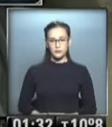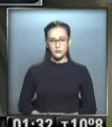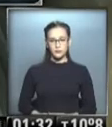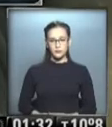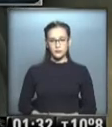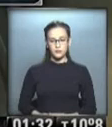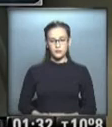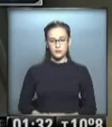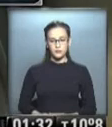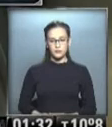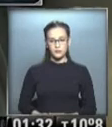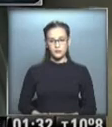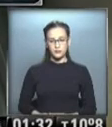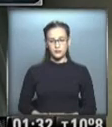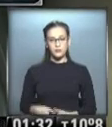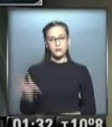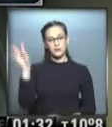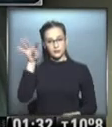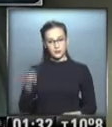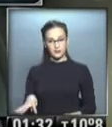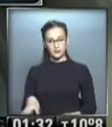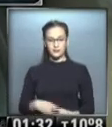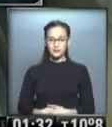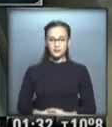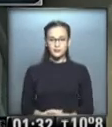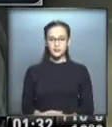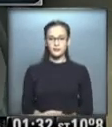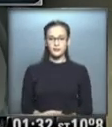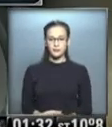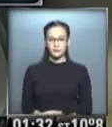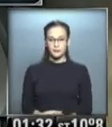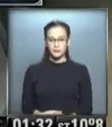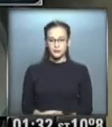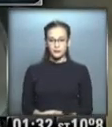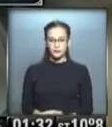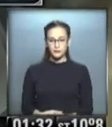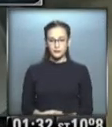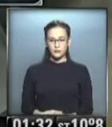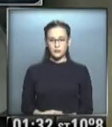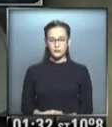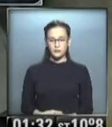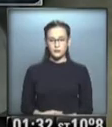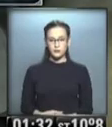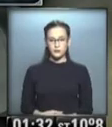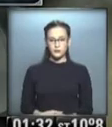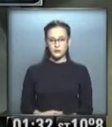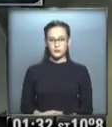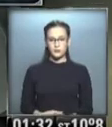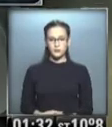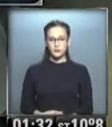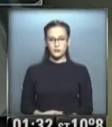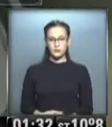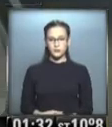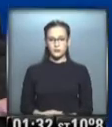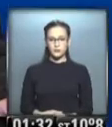a la compra-venta de acciones y títulos públicos que no cotizan en bolsa y 10% a la distribución de dividendos de empresas.